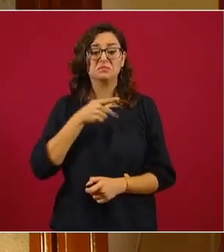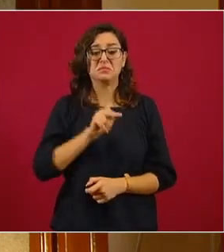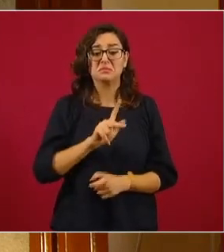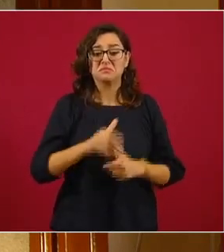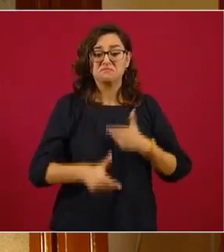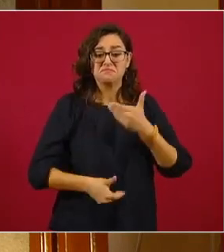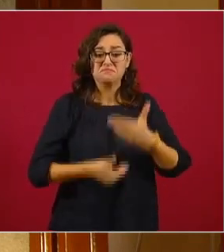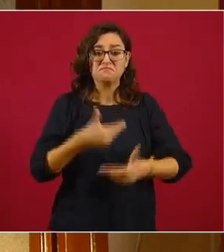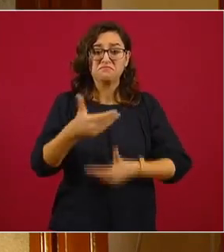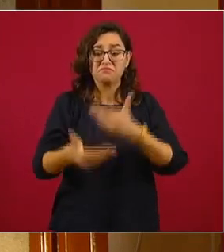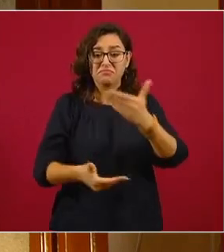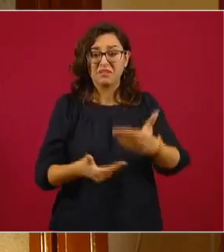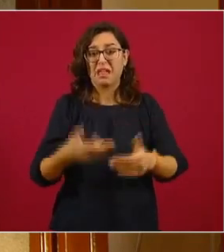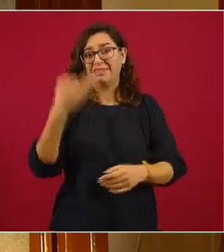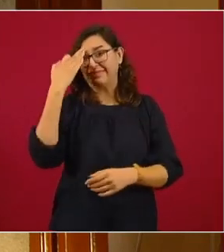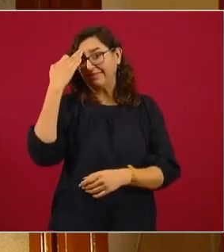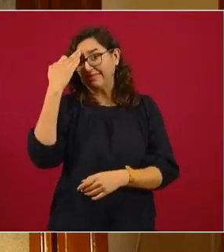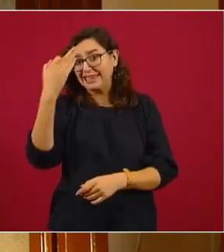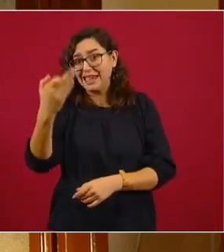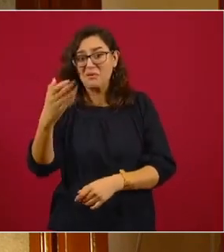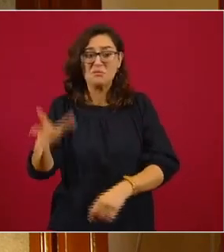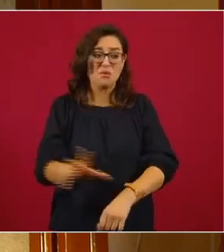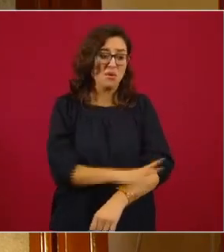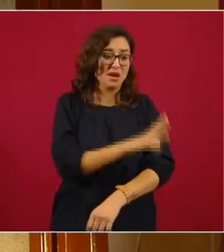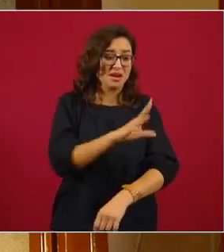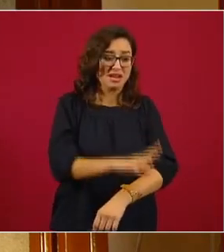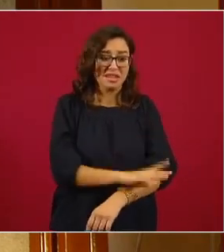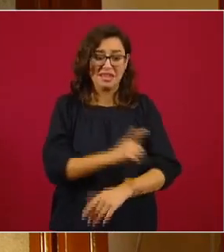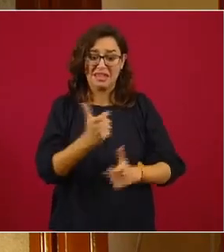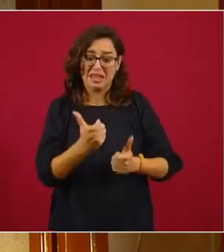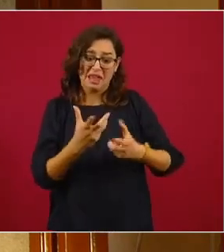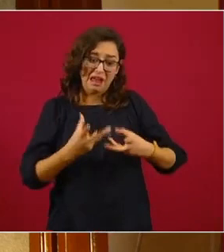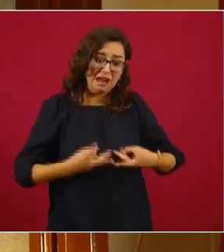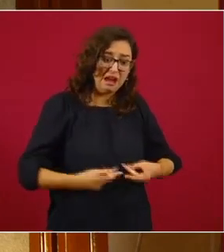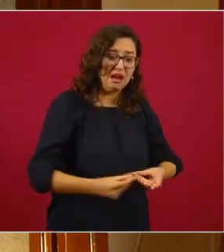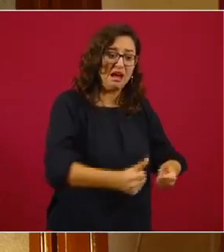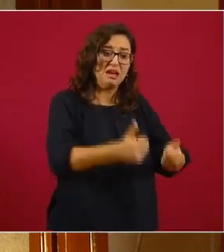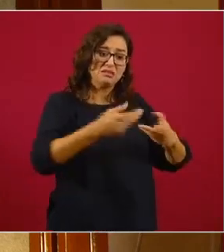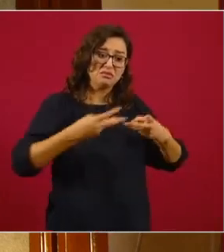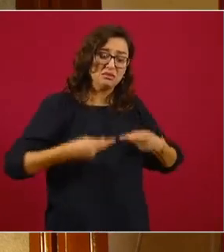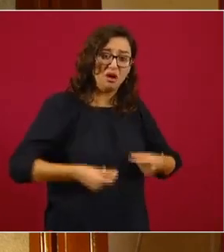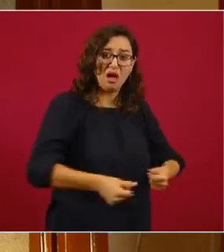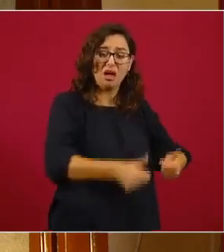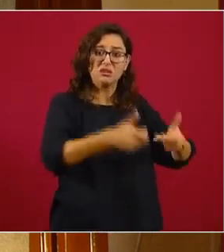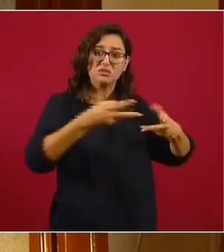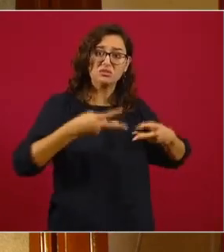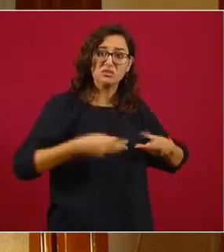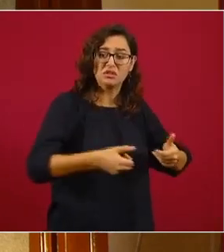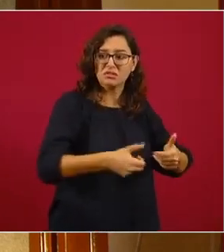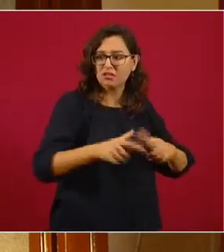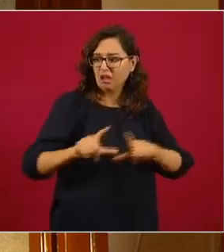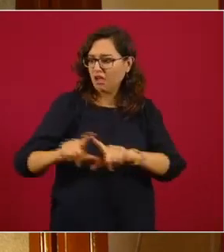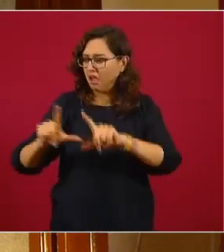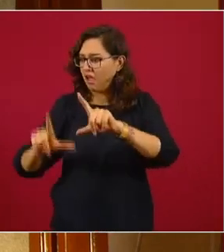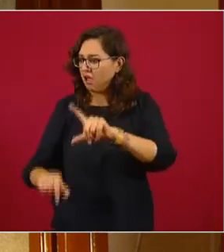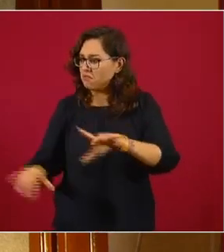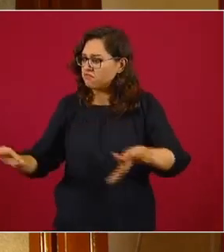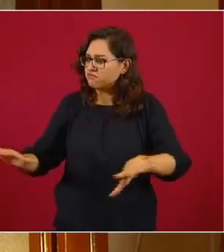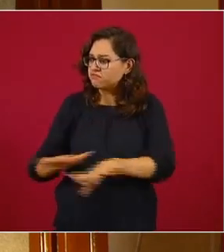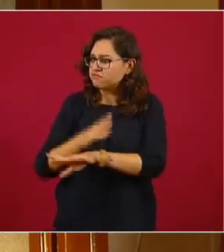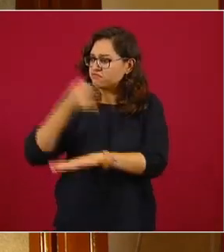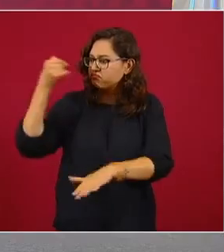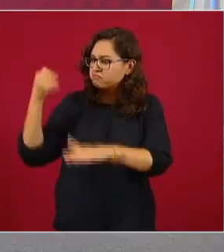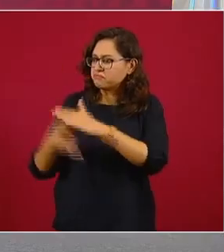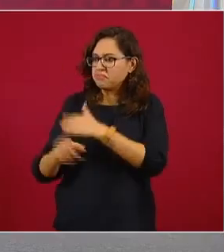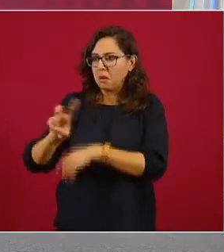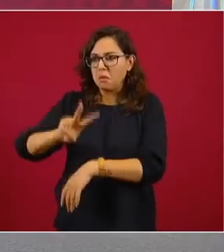a consumir tiempo, energía y recursos que necesitamos para emprender la regeneración verdadera y radical de la